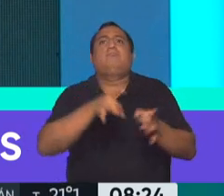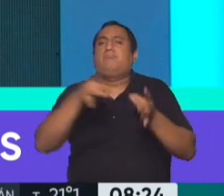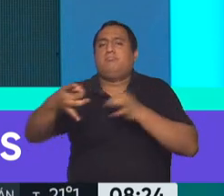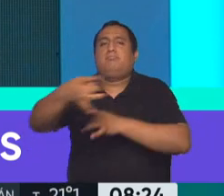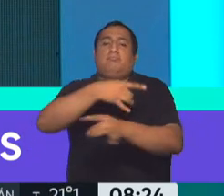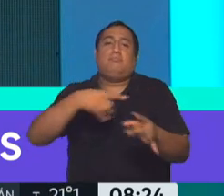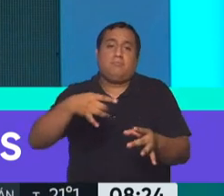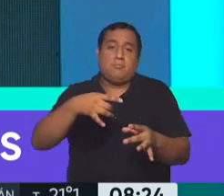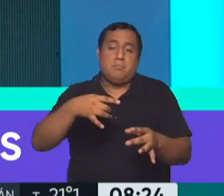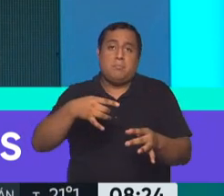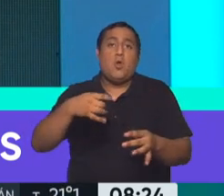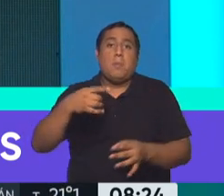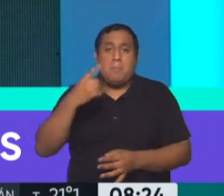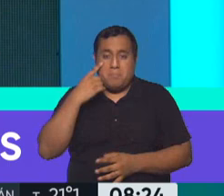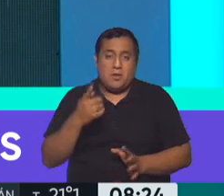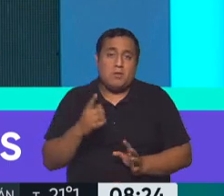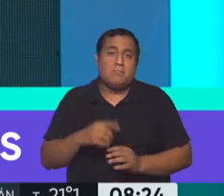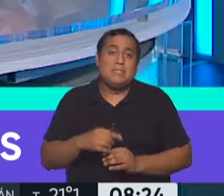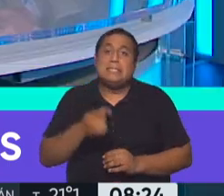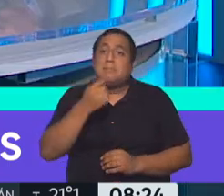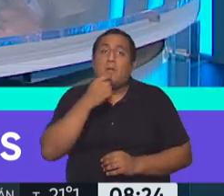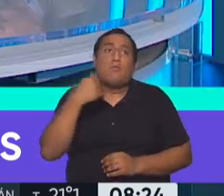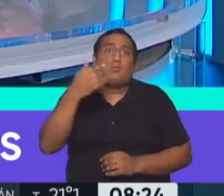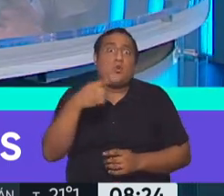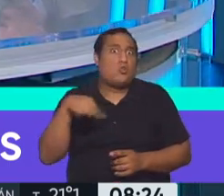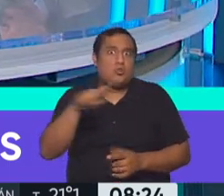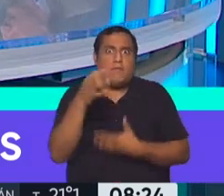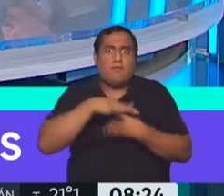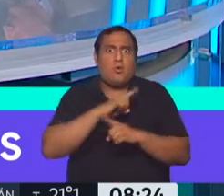infecciones por Omicrón en el futuro el virus para tener que cambiar